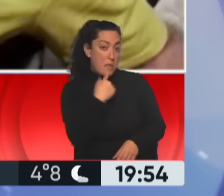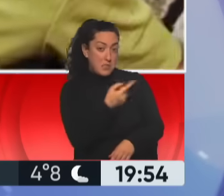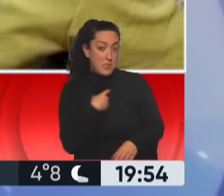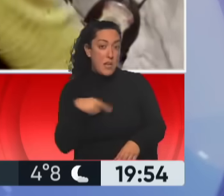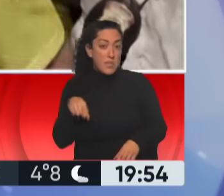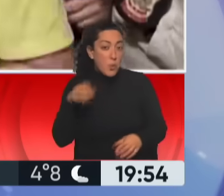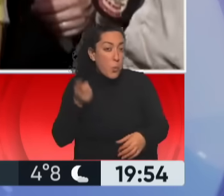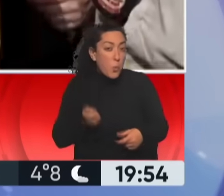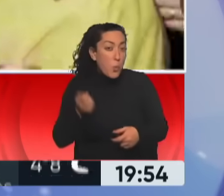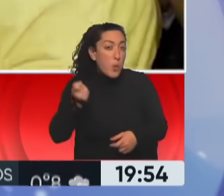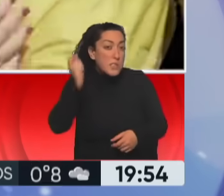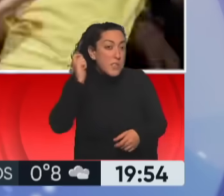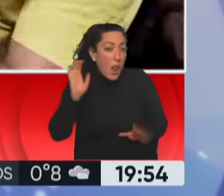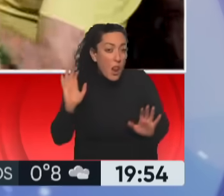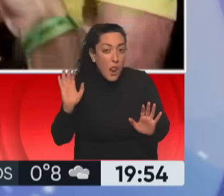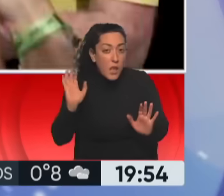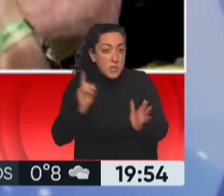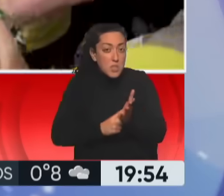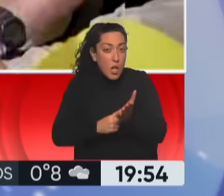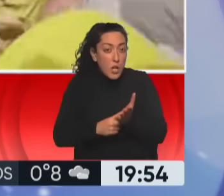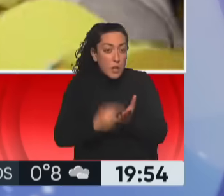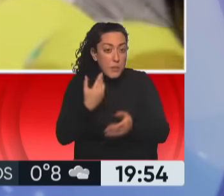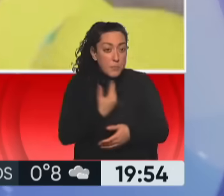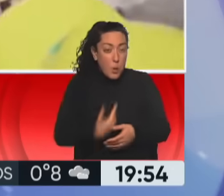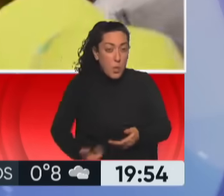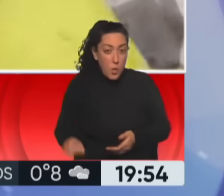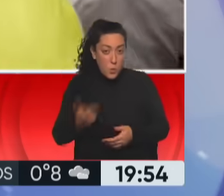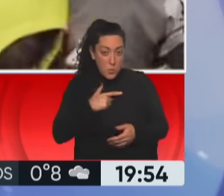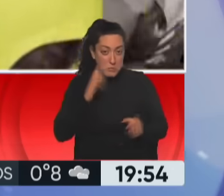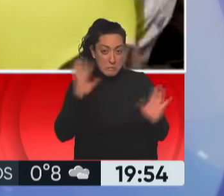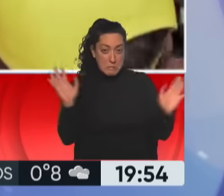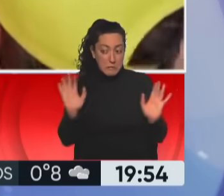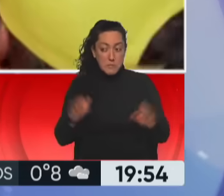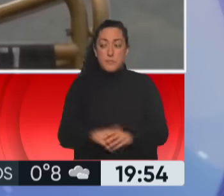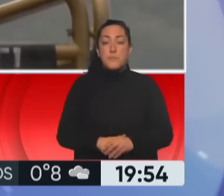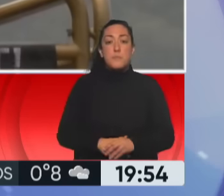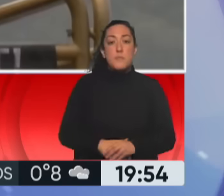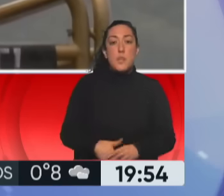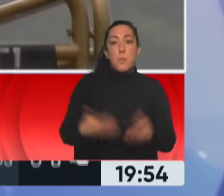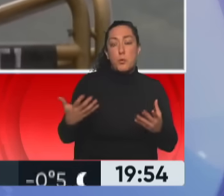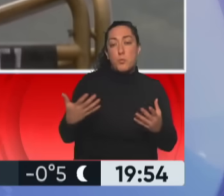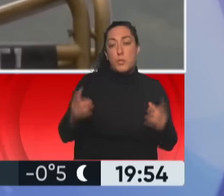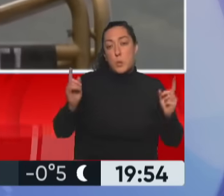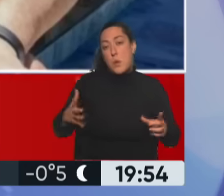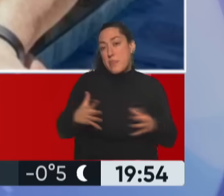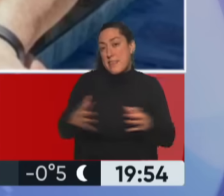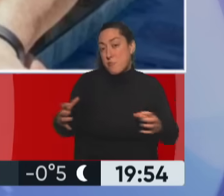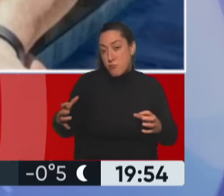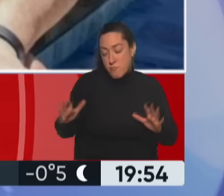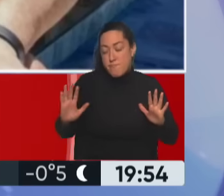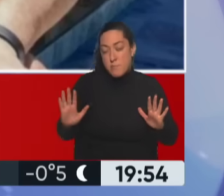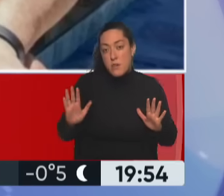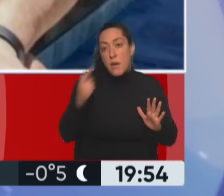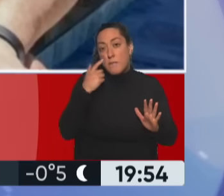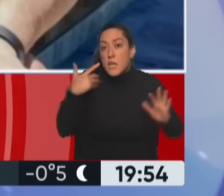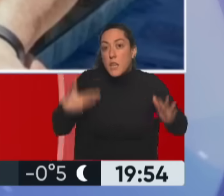decisión judicial, no es una decisión del gobierno, pero bueno, por supuesto se da esta tensión en la cual se espera que en los